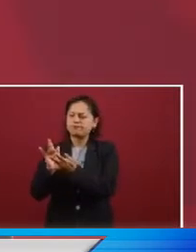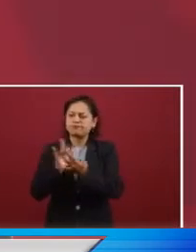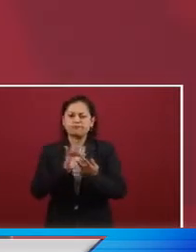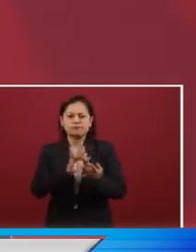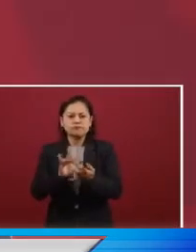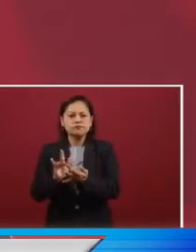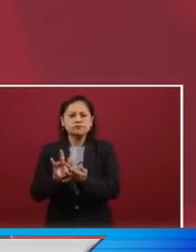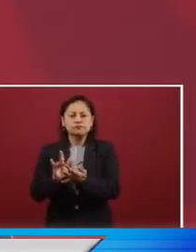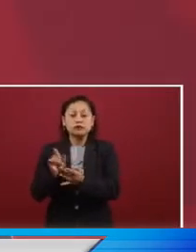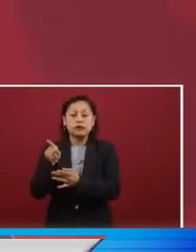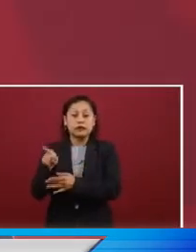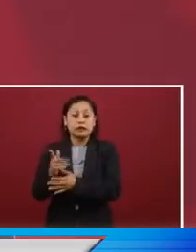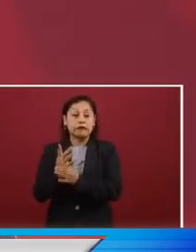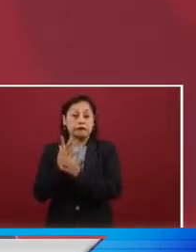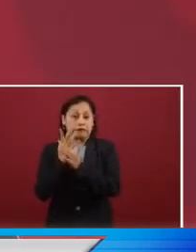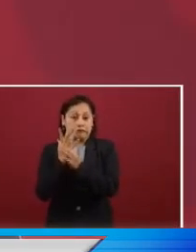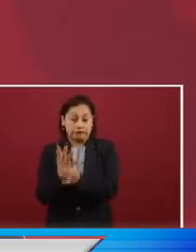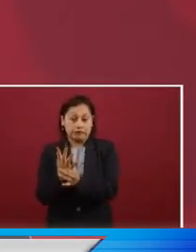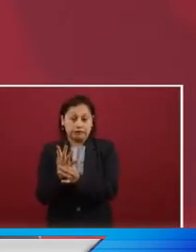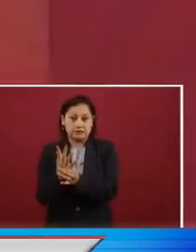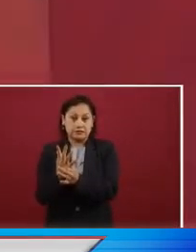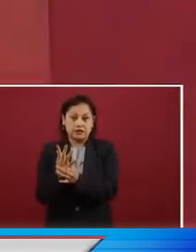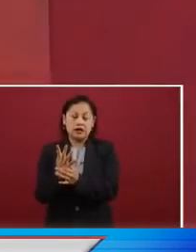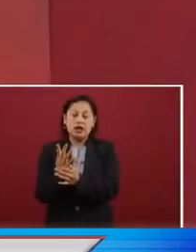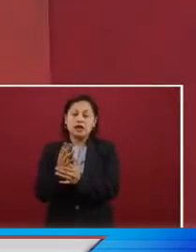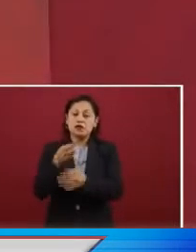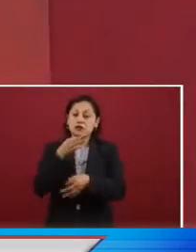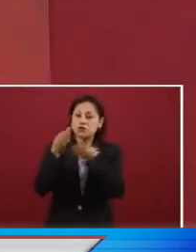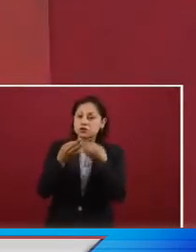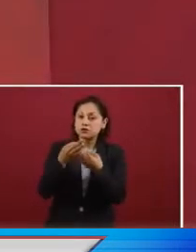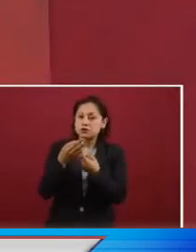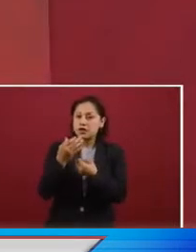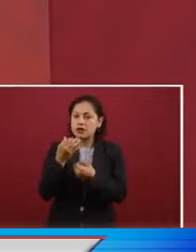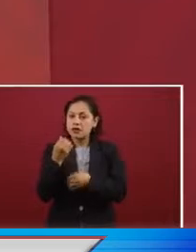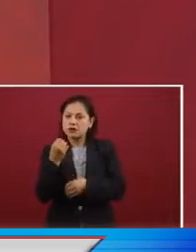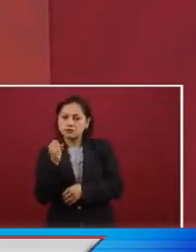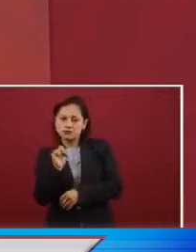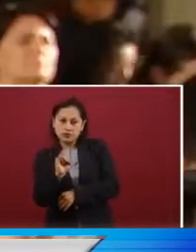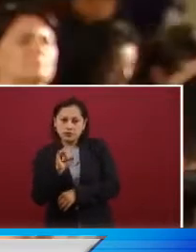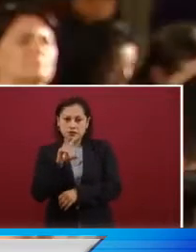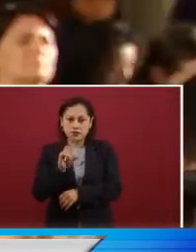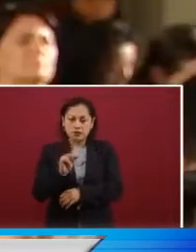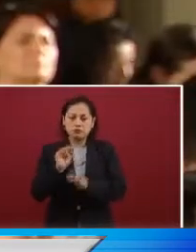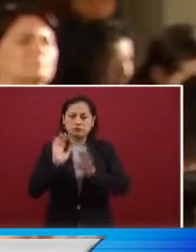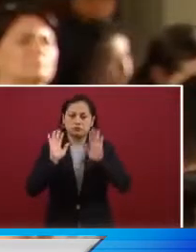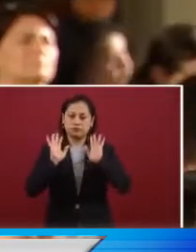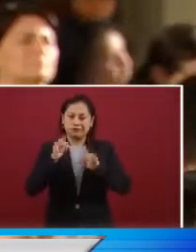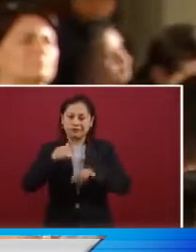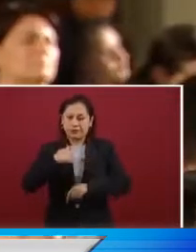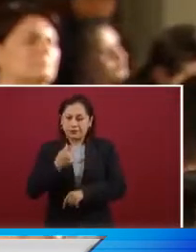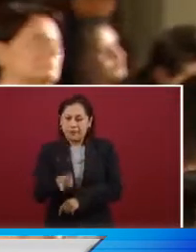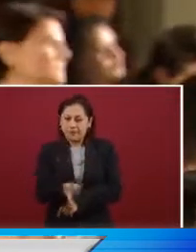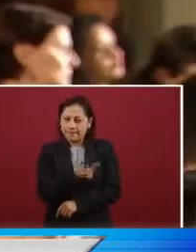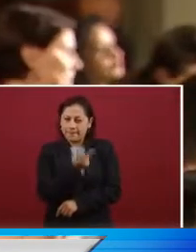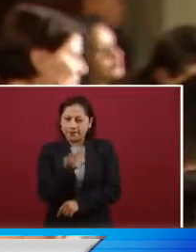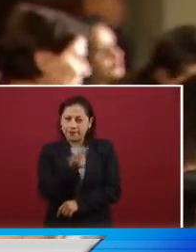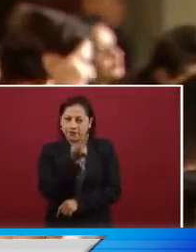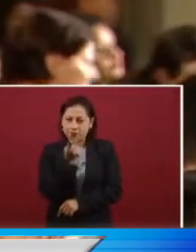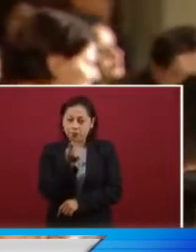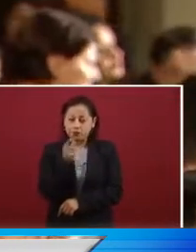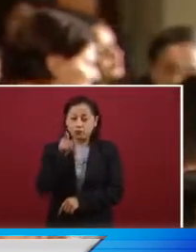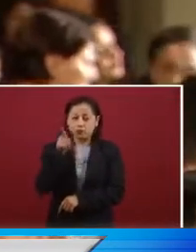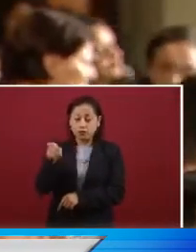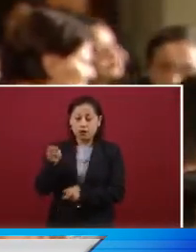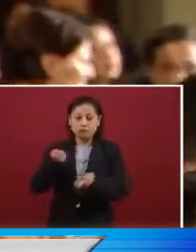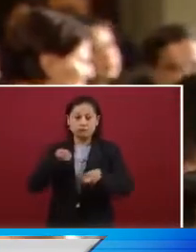estos casos, esto no significa que si existe una denuncia no se le dará curso. Reitera que su gobierno no detendrá ninguna investigación porque se estableció